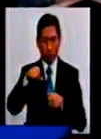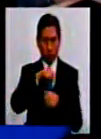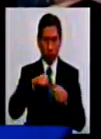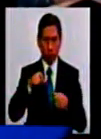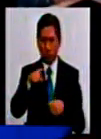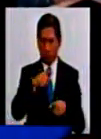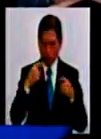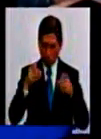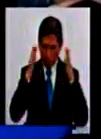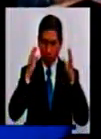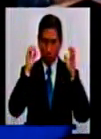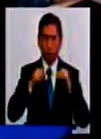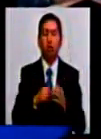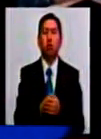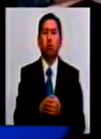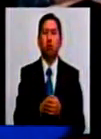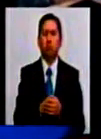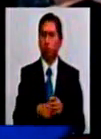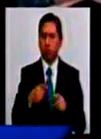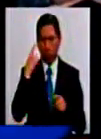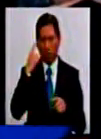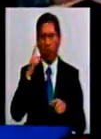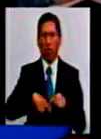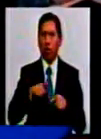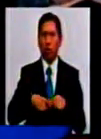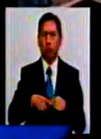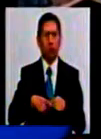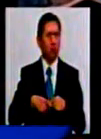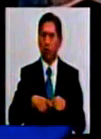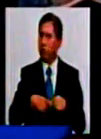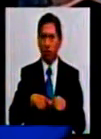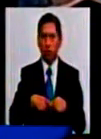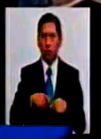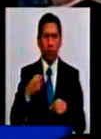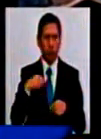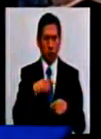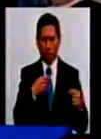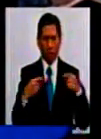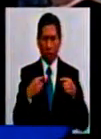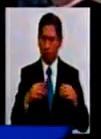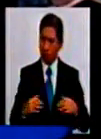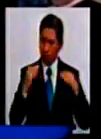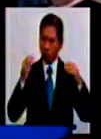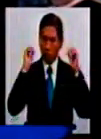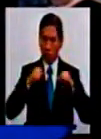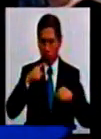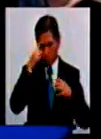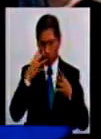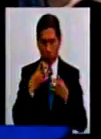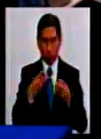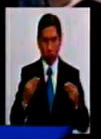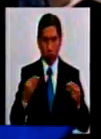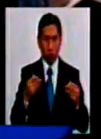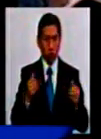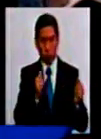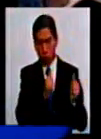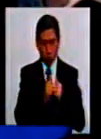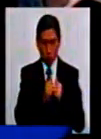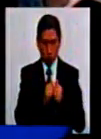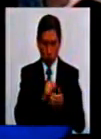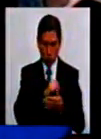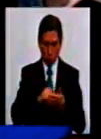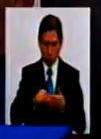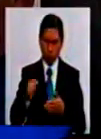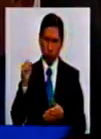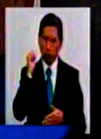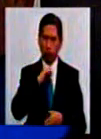nuestro esfuerzo. No es imposible. Podemos vencer nuestras diferencias. Escribamos juntos, con coraje